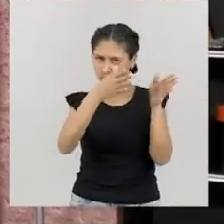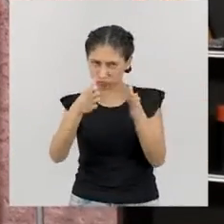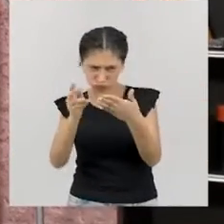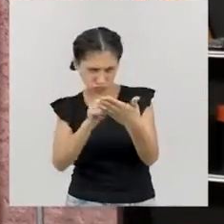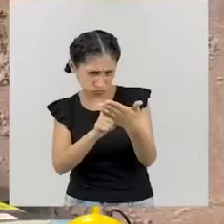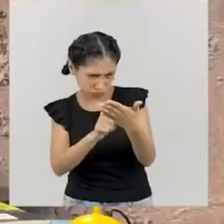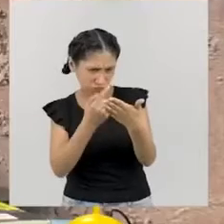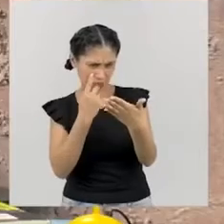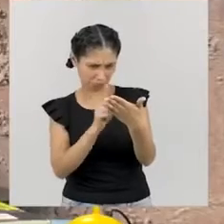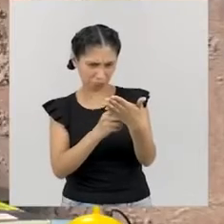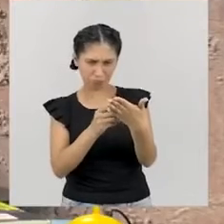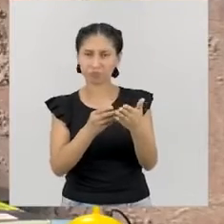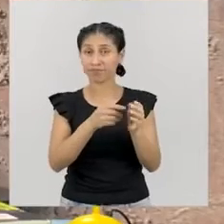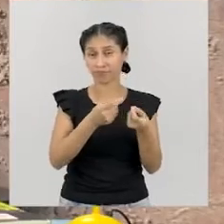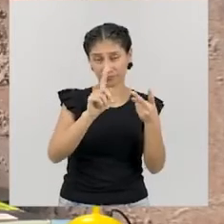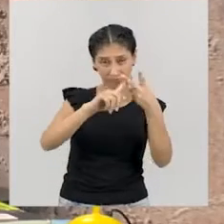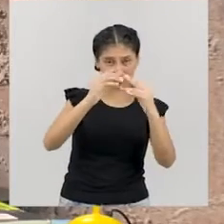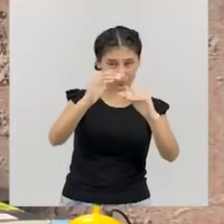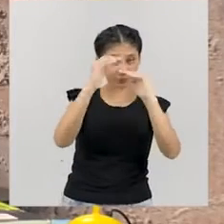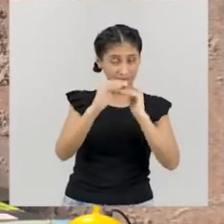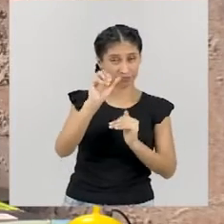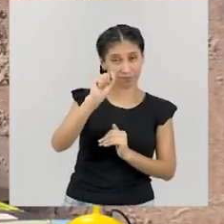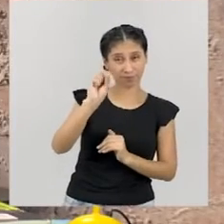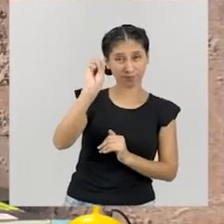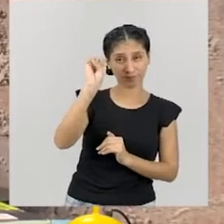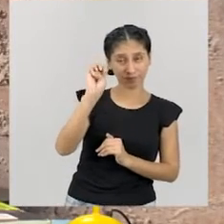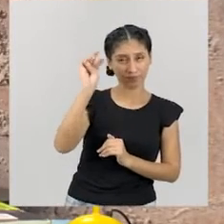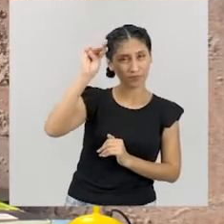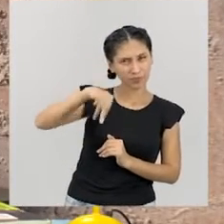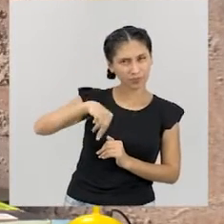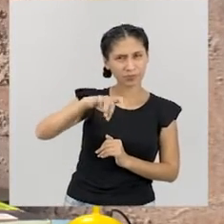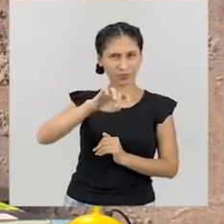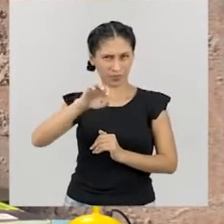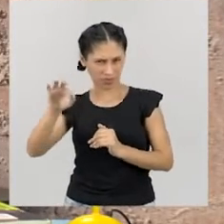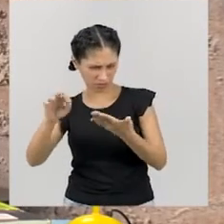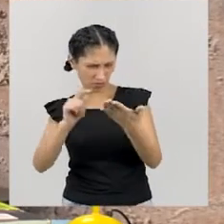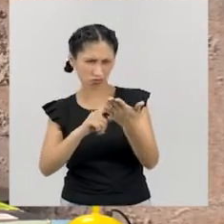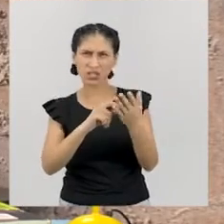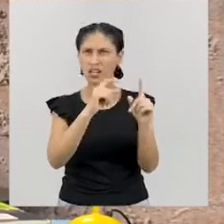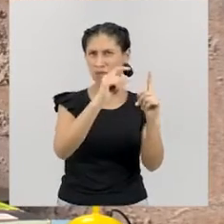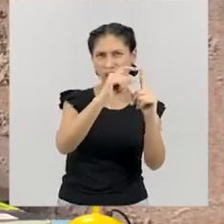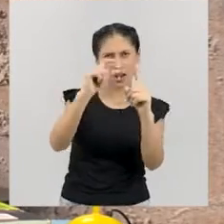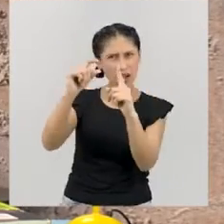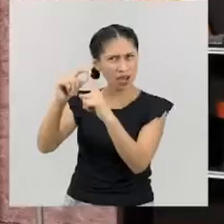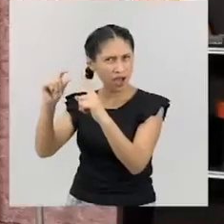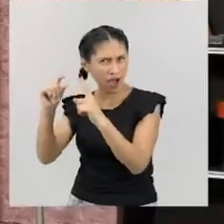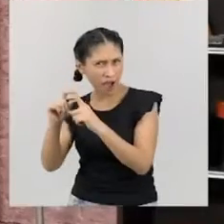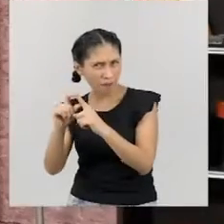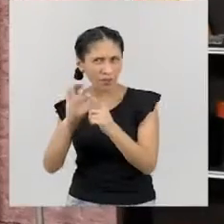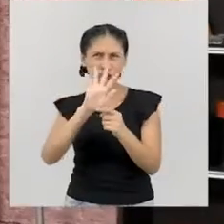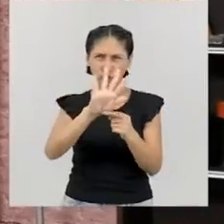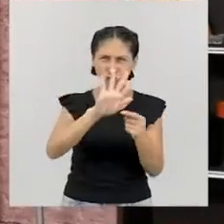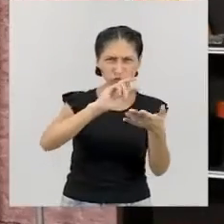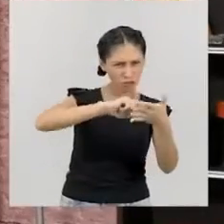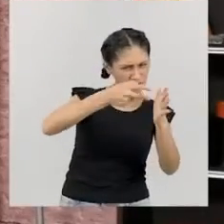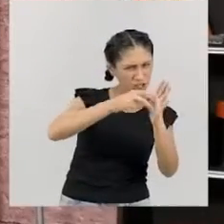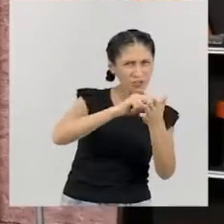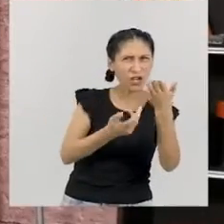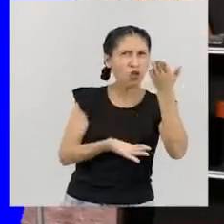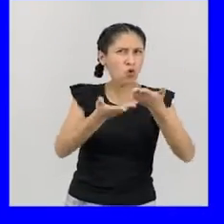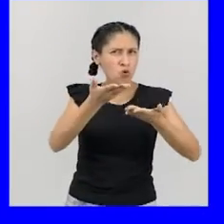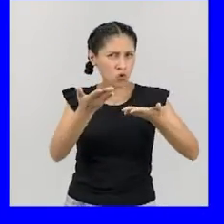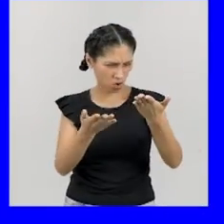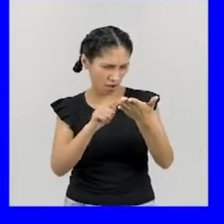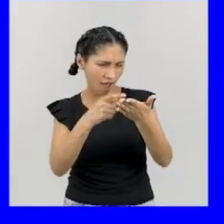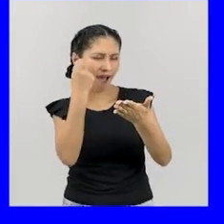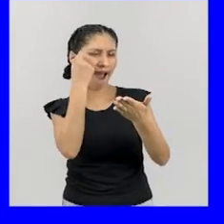palabras. El adjetivo semántico se refiere al significado de las expresiones lingüísticas. En otras palabras, profesor,